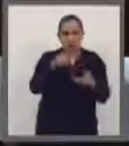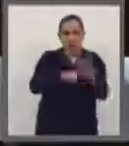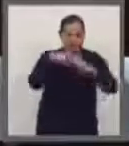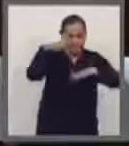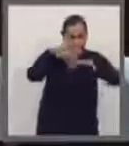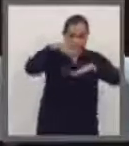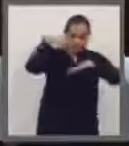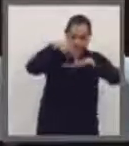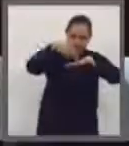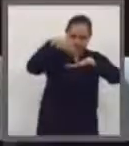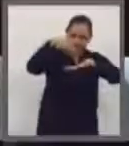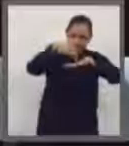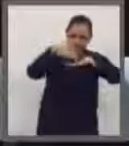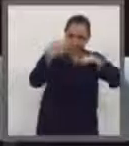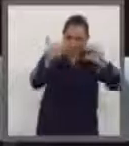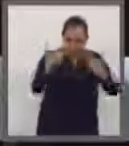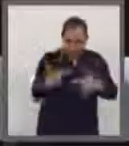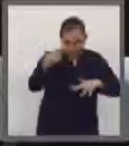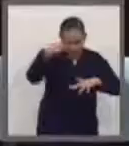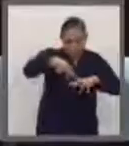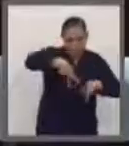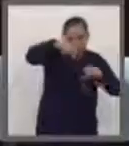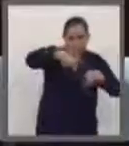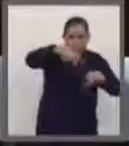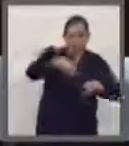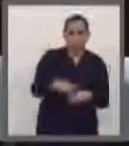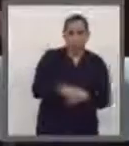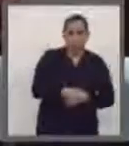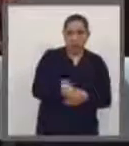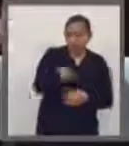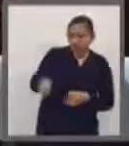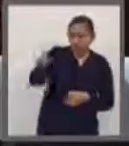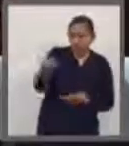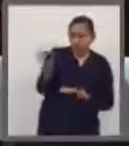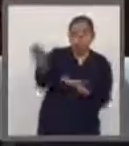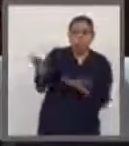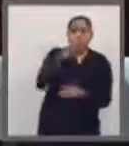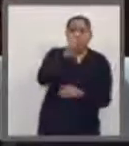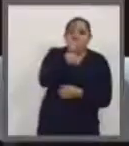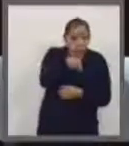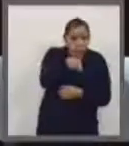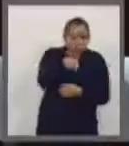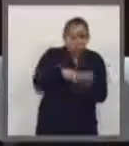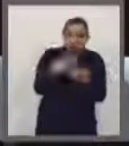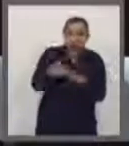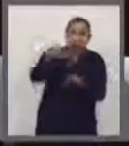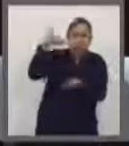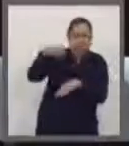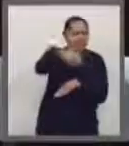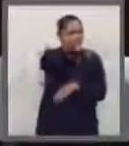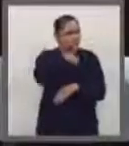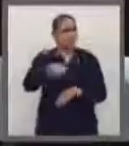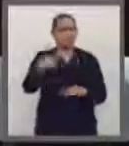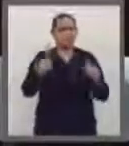todo esto nosotros lo levantamos todo eso nuestros padres y nosotros pudimos hacerlo hoy los